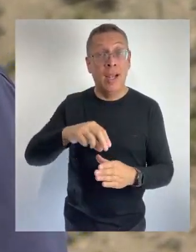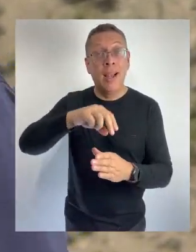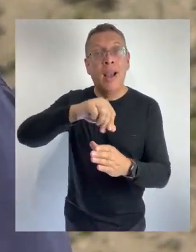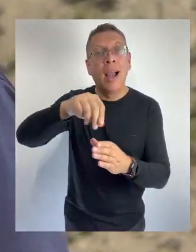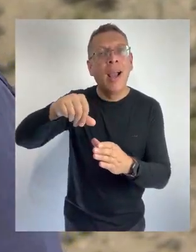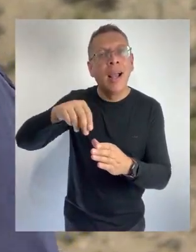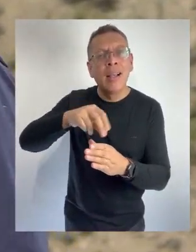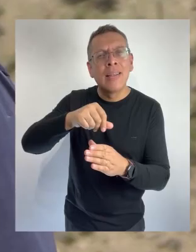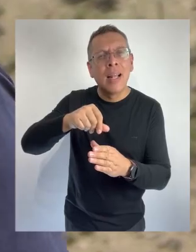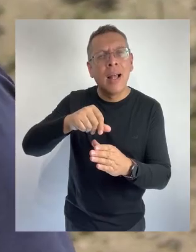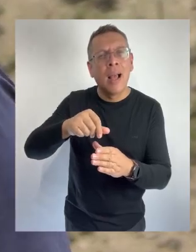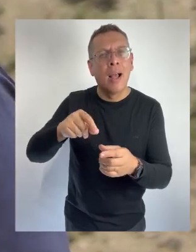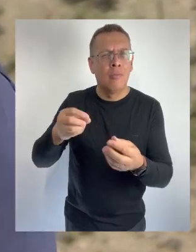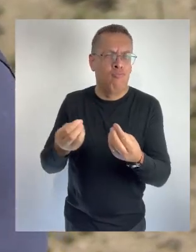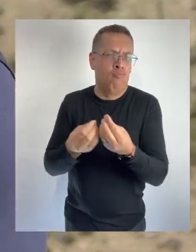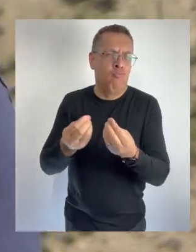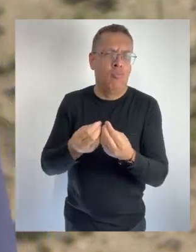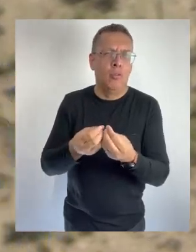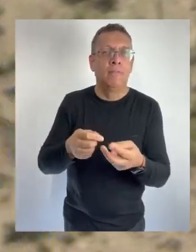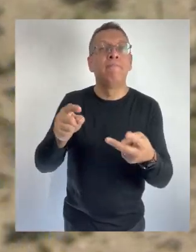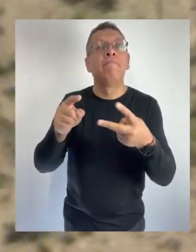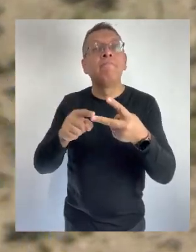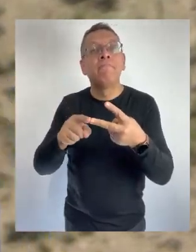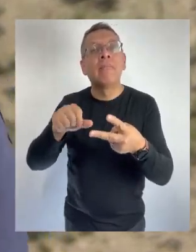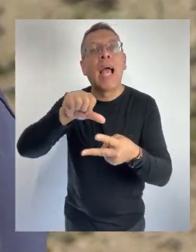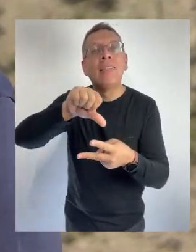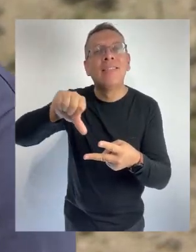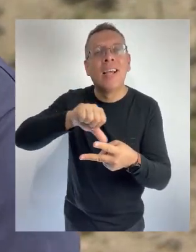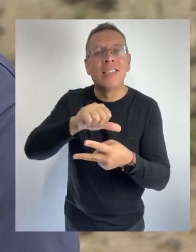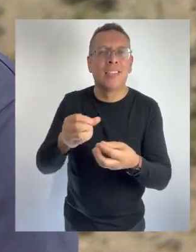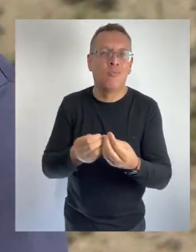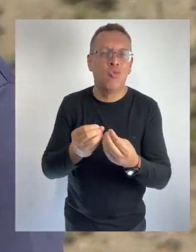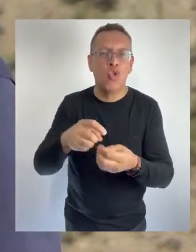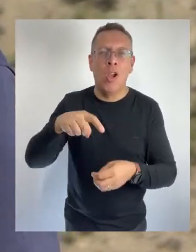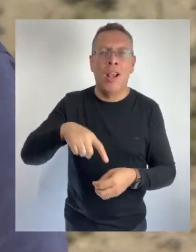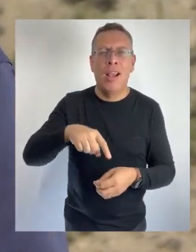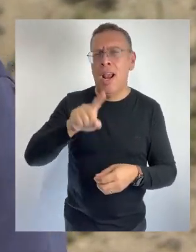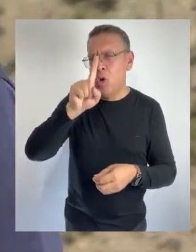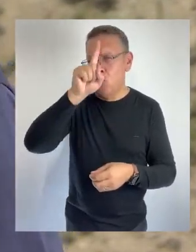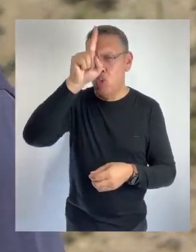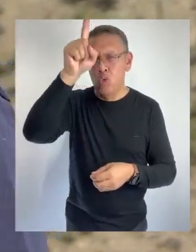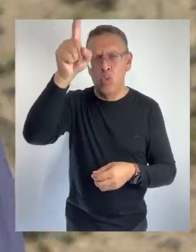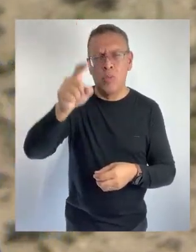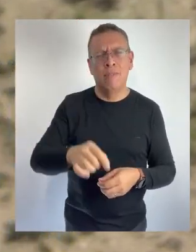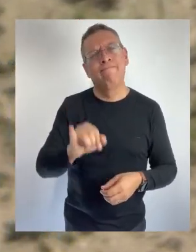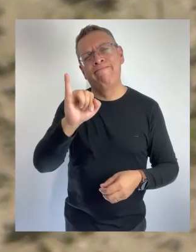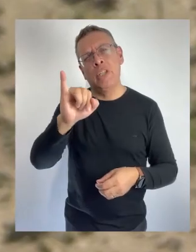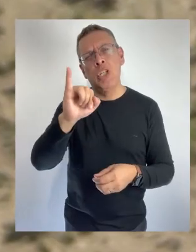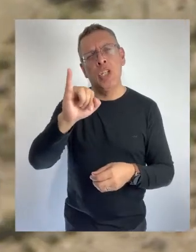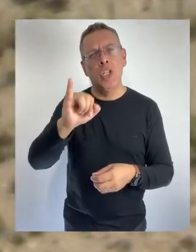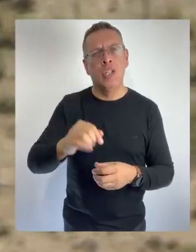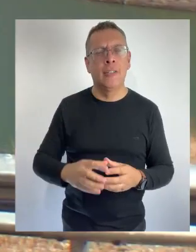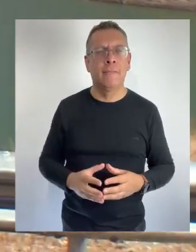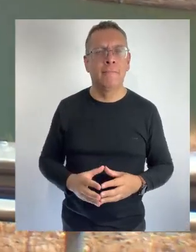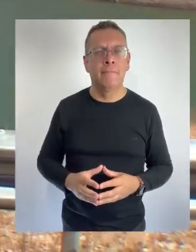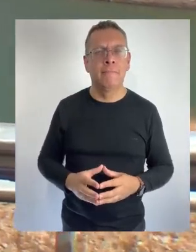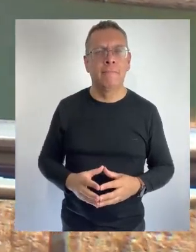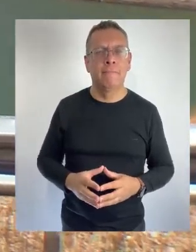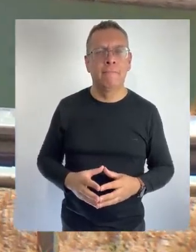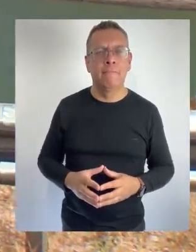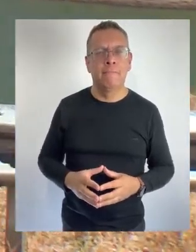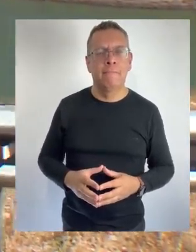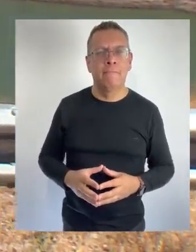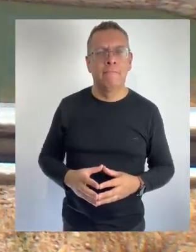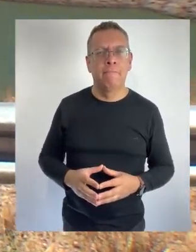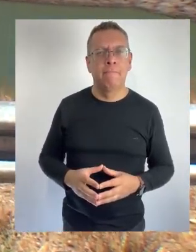Entonces, bueno, es rico que te lleve la ensalada preparadita, pero... se estila mucho también acá que te pongan sin